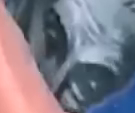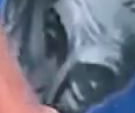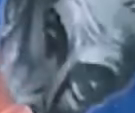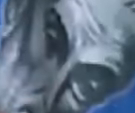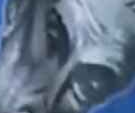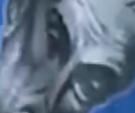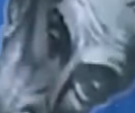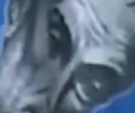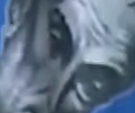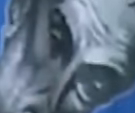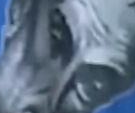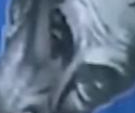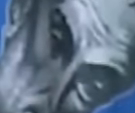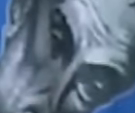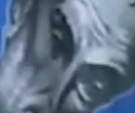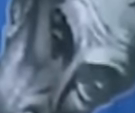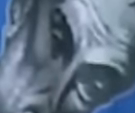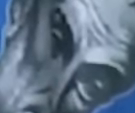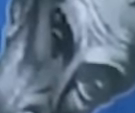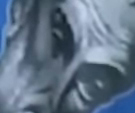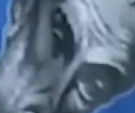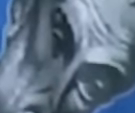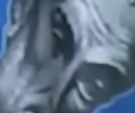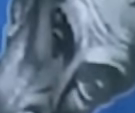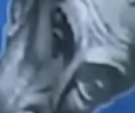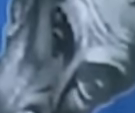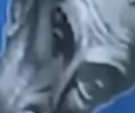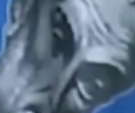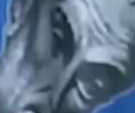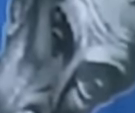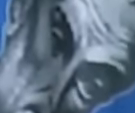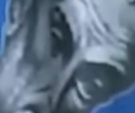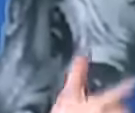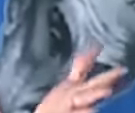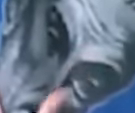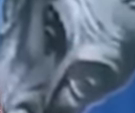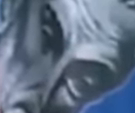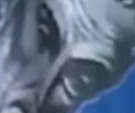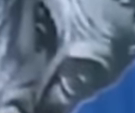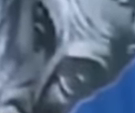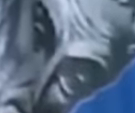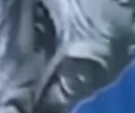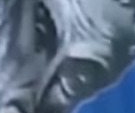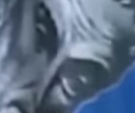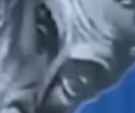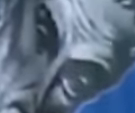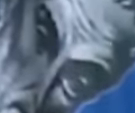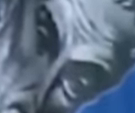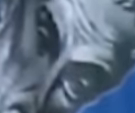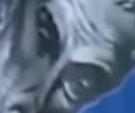Podrán atacar a sus dirigentes. En una época